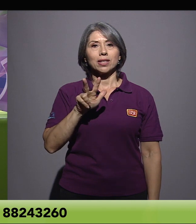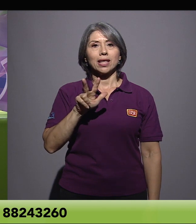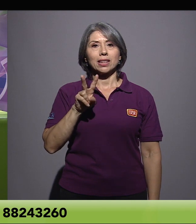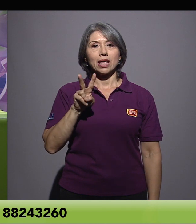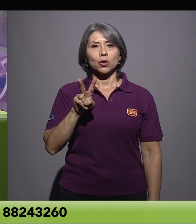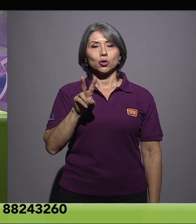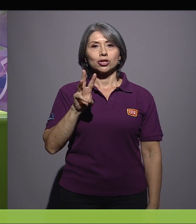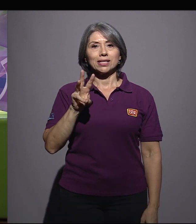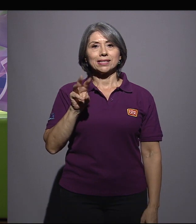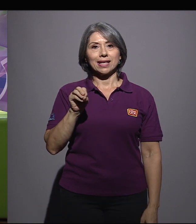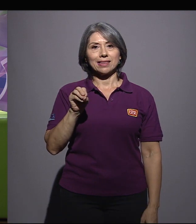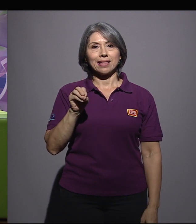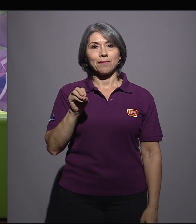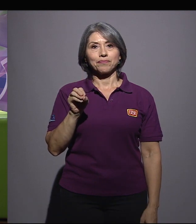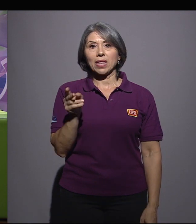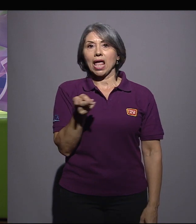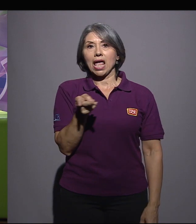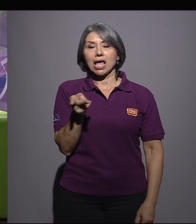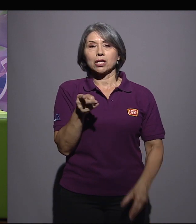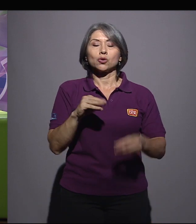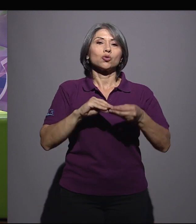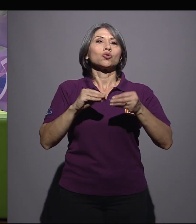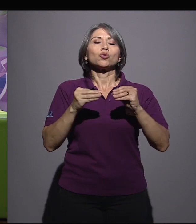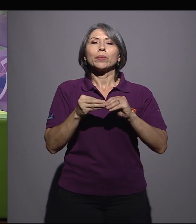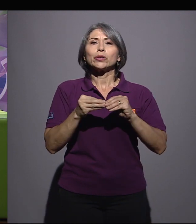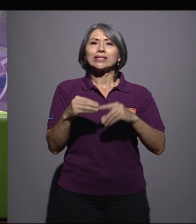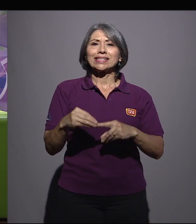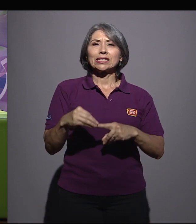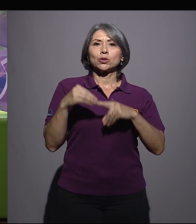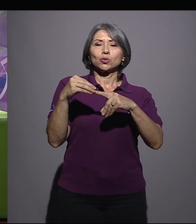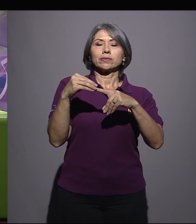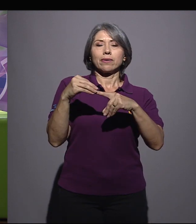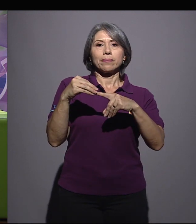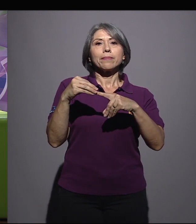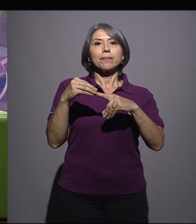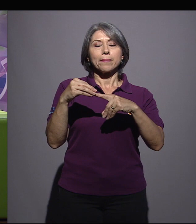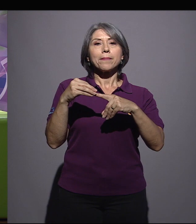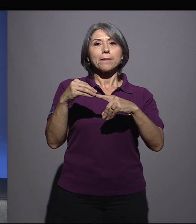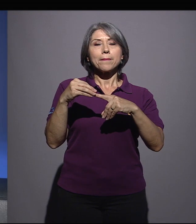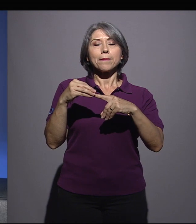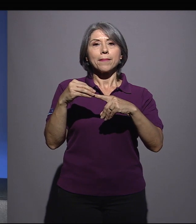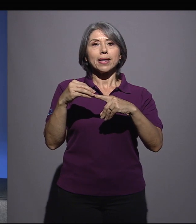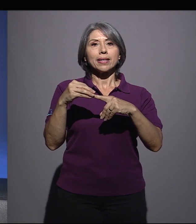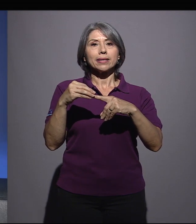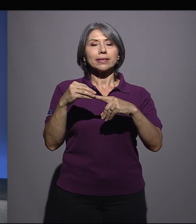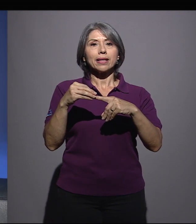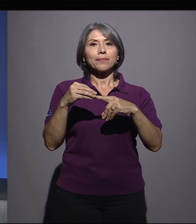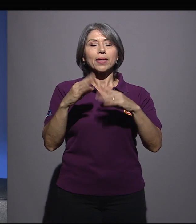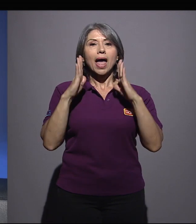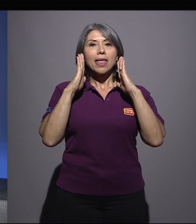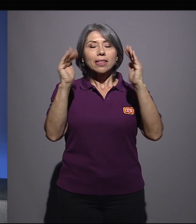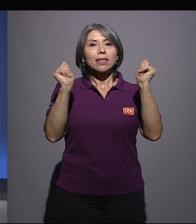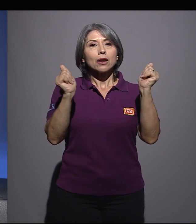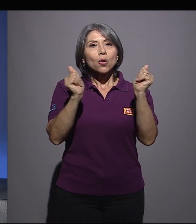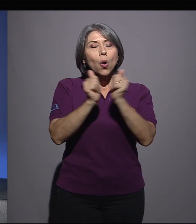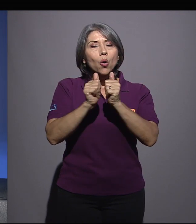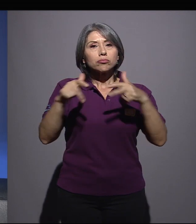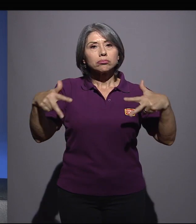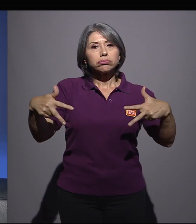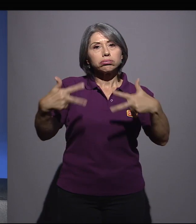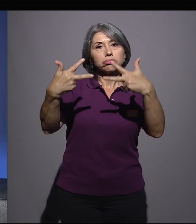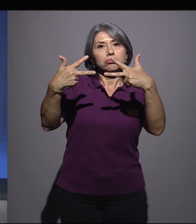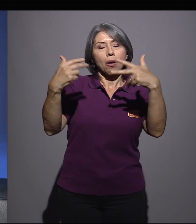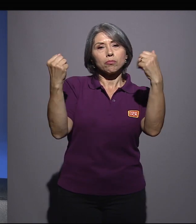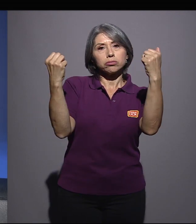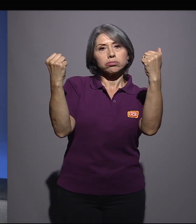8824-3260. Estos van a atender exclusivamente, como mencionaba, a través de videollamadas, aquellas